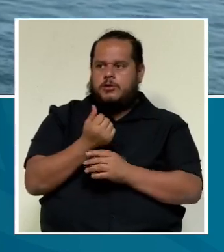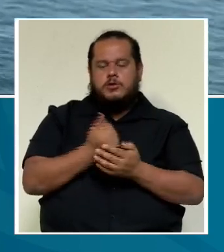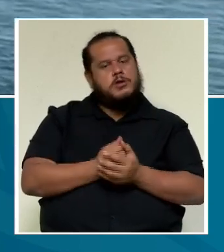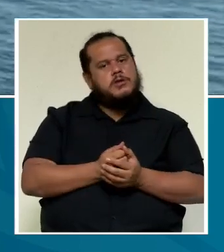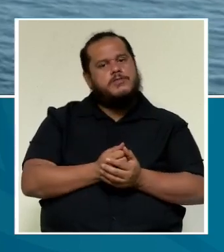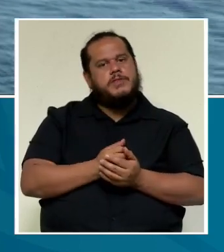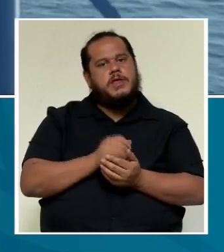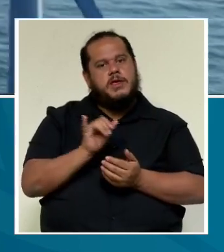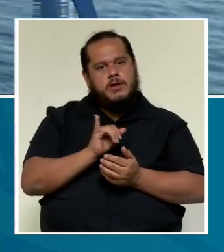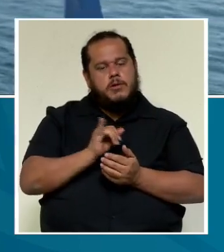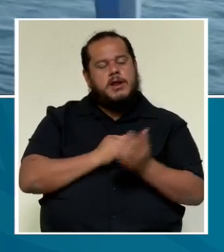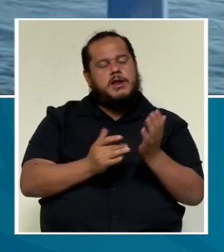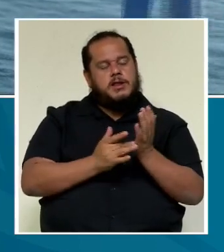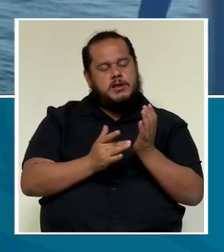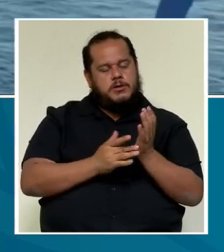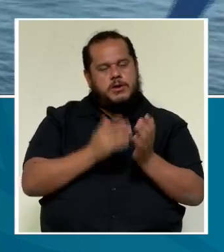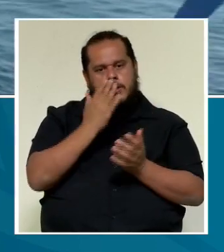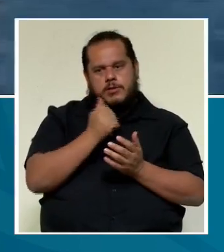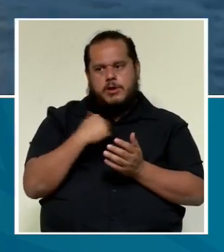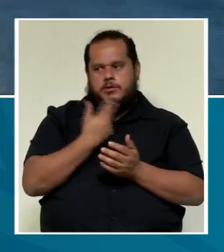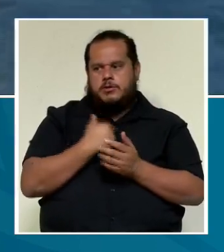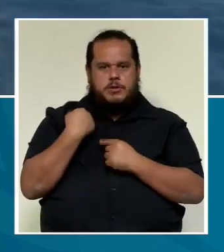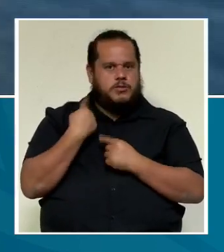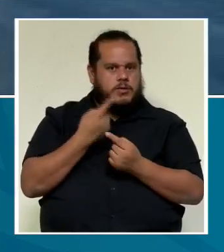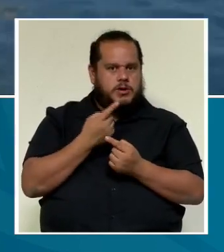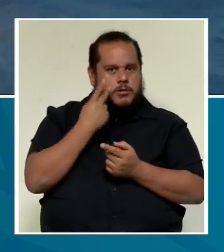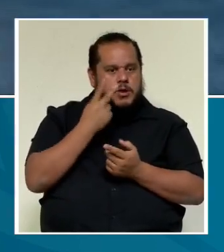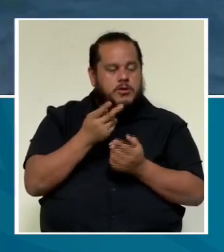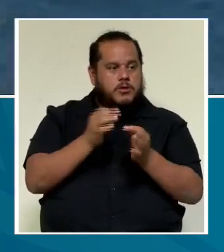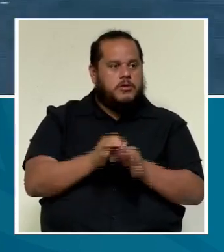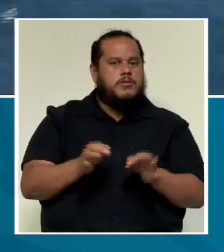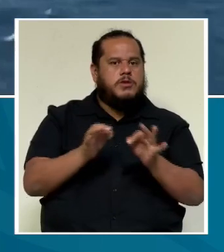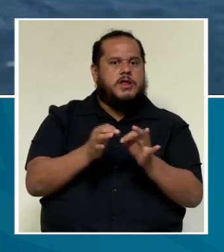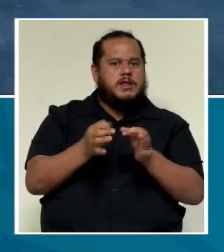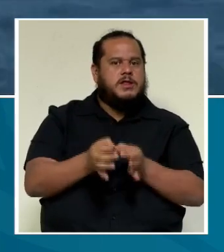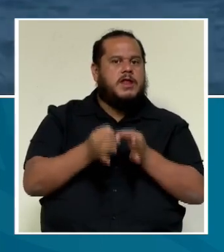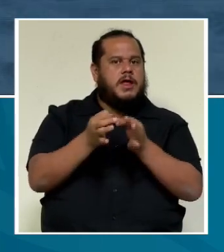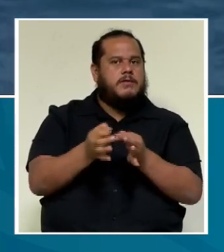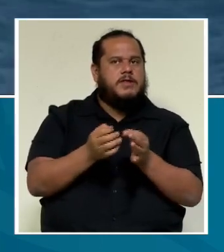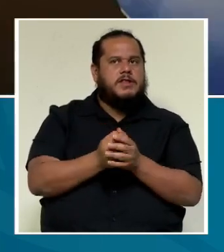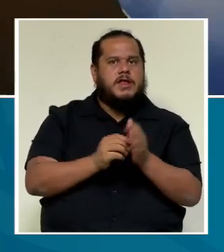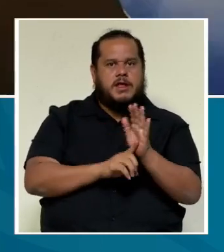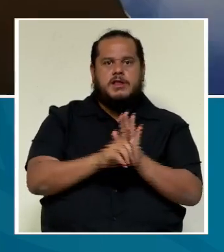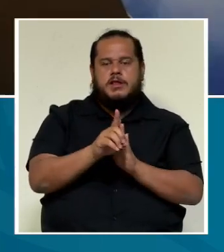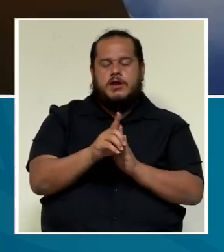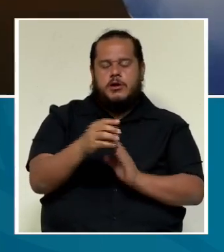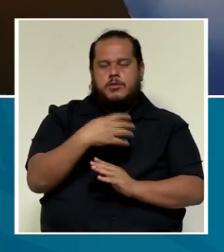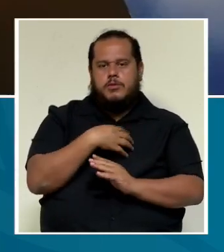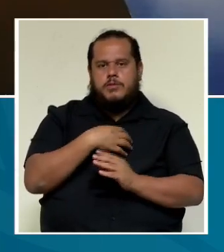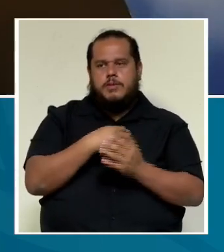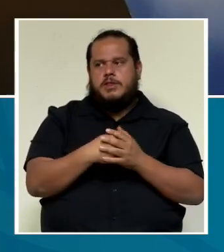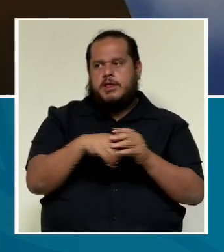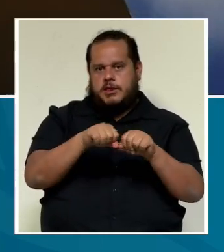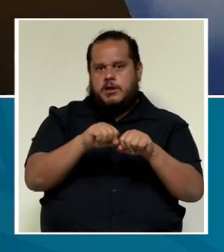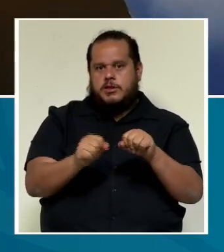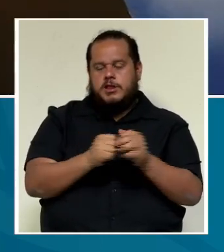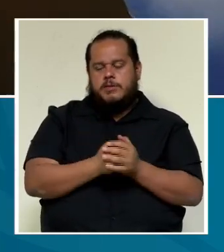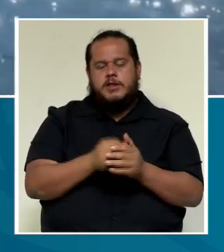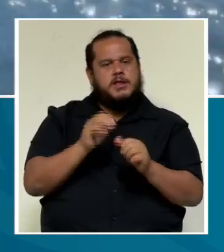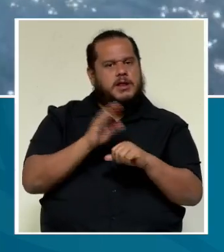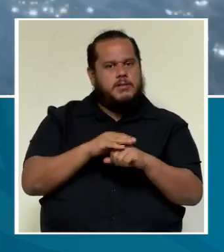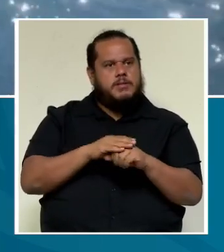y también en la tecnología, ¿verdad? Porque hemos venido viendo importantes avances en el desarrollo propiamente de los sistemas, que ha